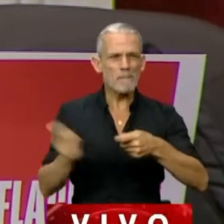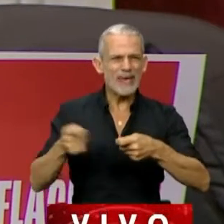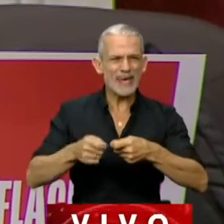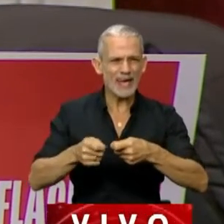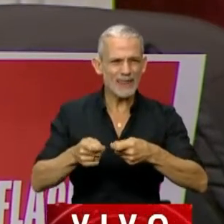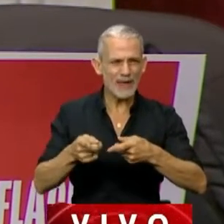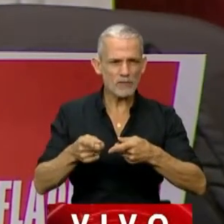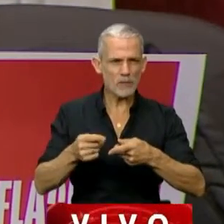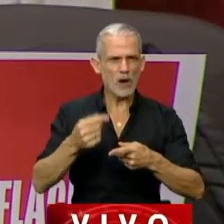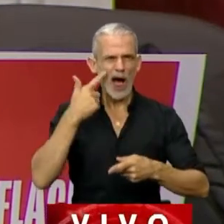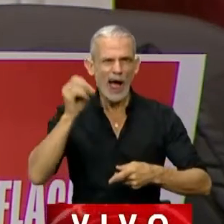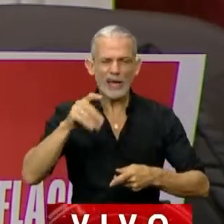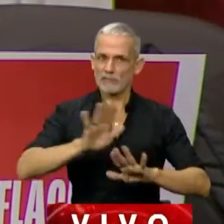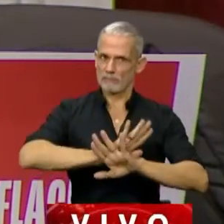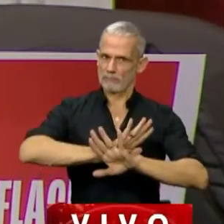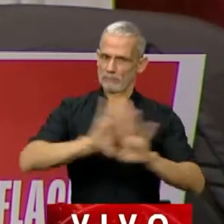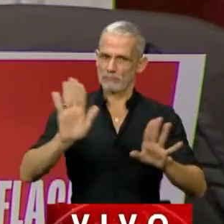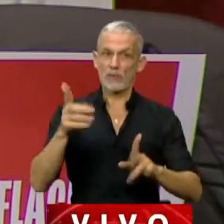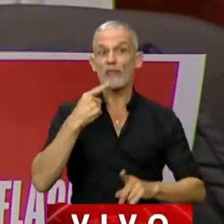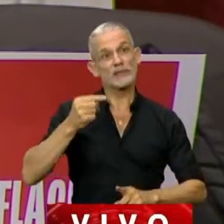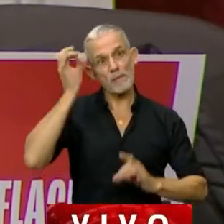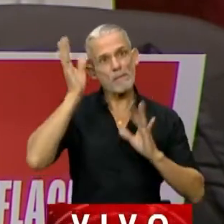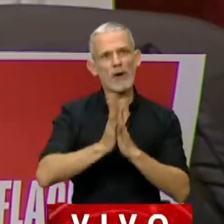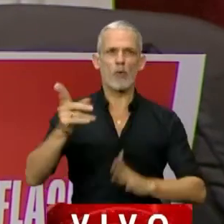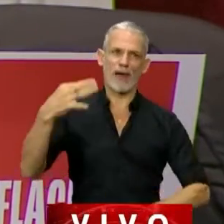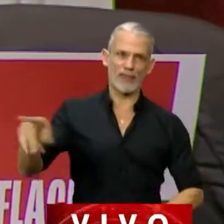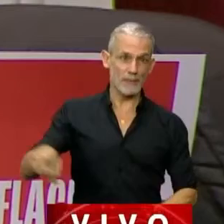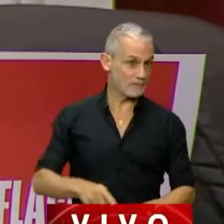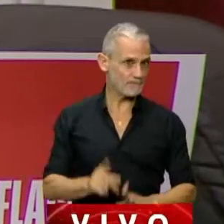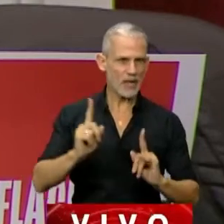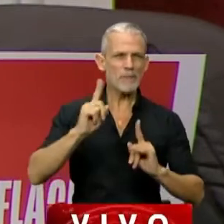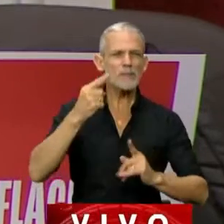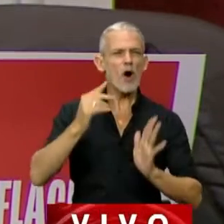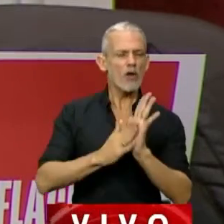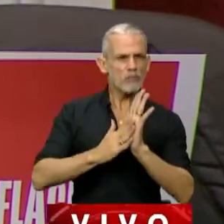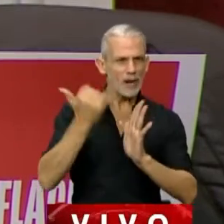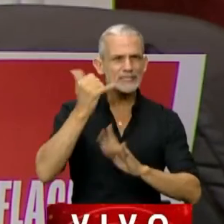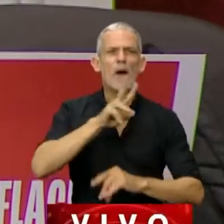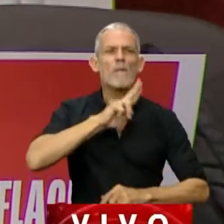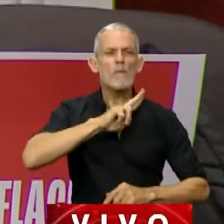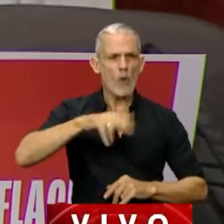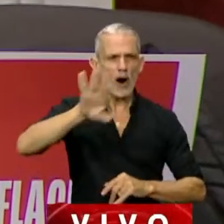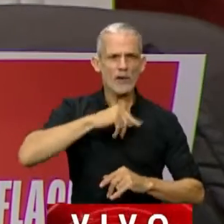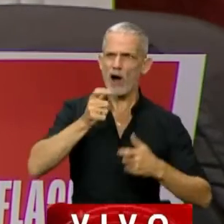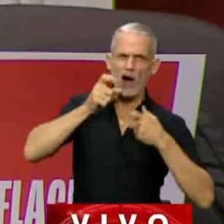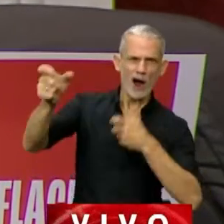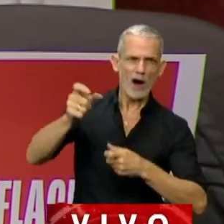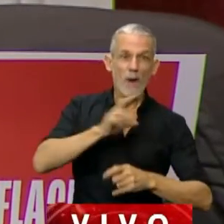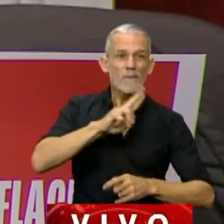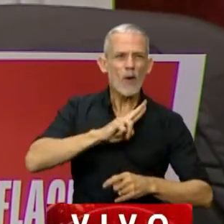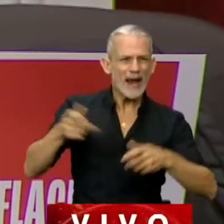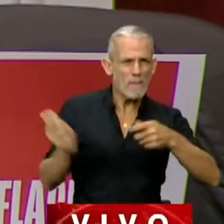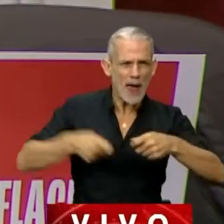ser desagraviado y va a demostrar, como ya lo ha hecho, y las mujeres salieron a contestarle, las